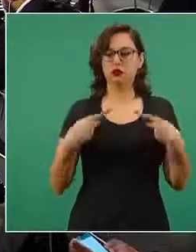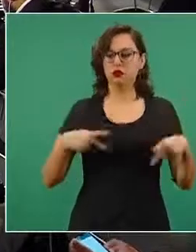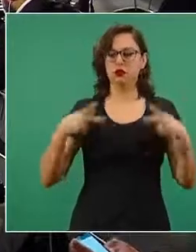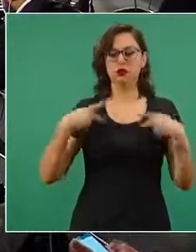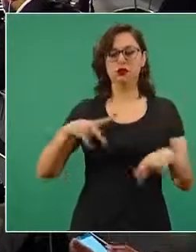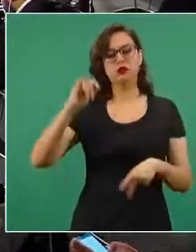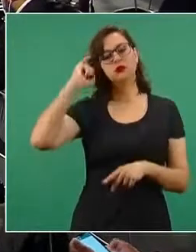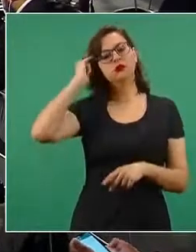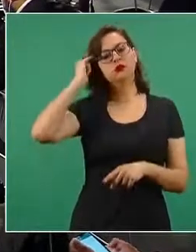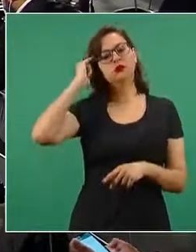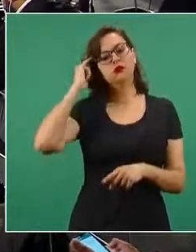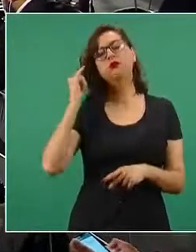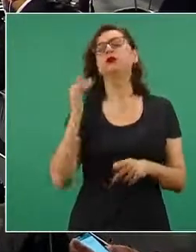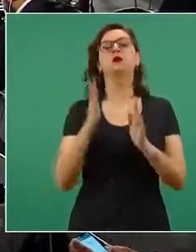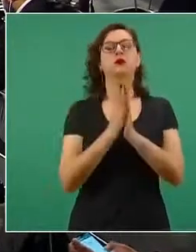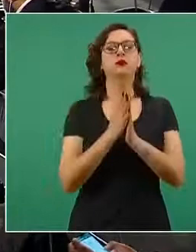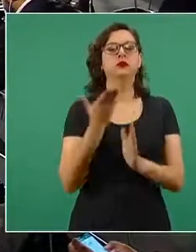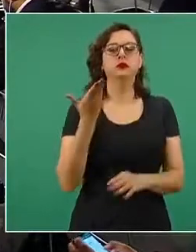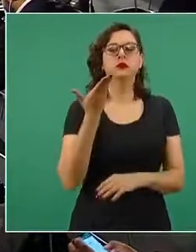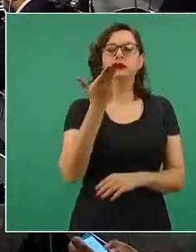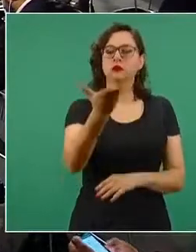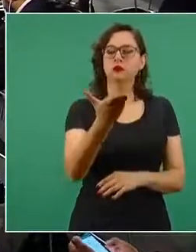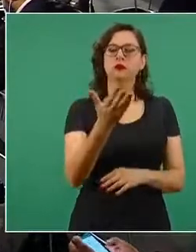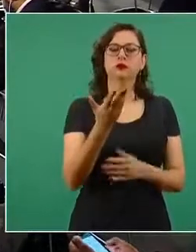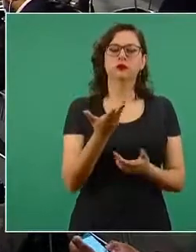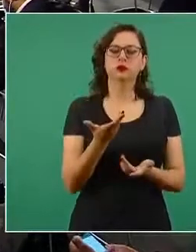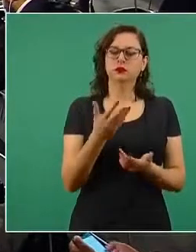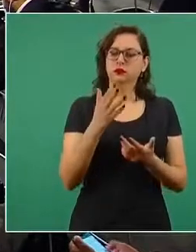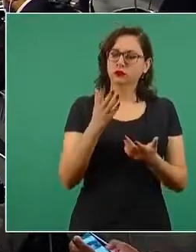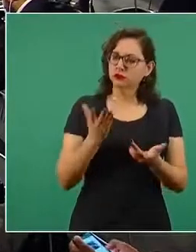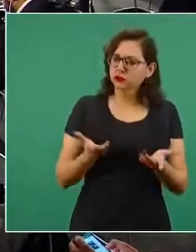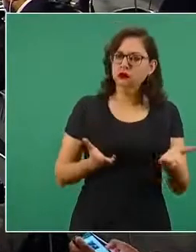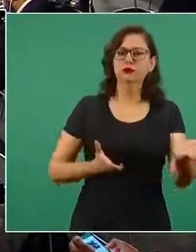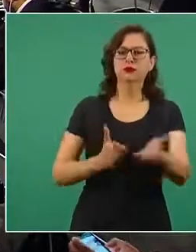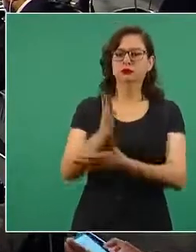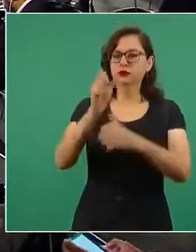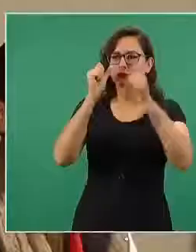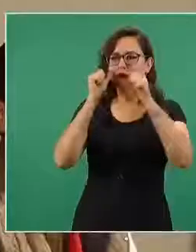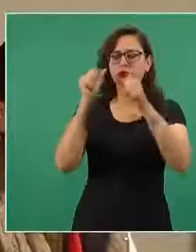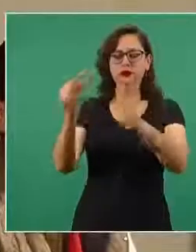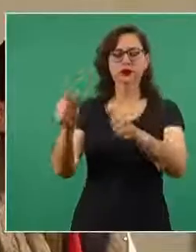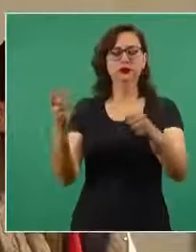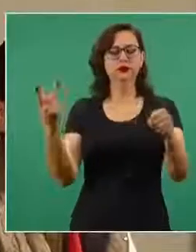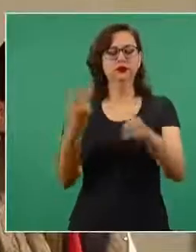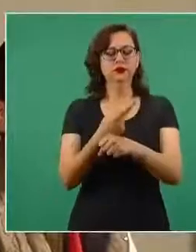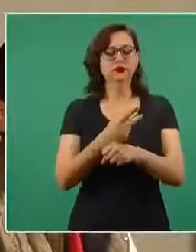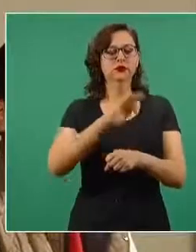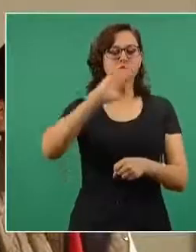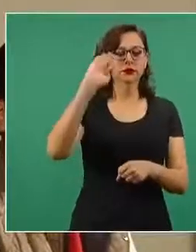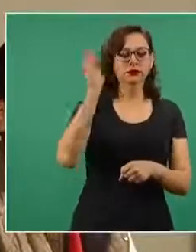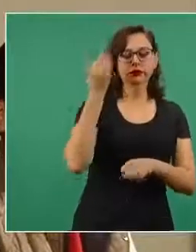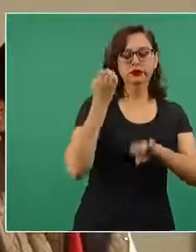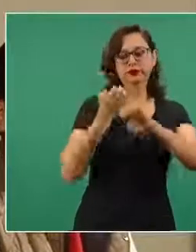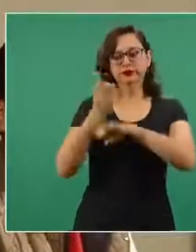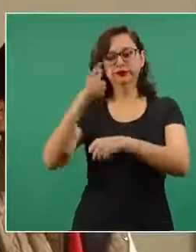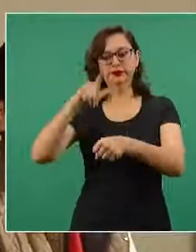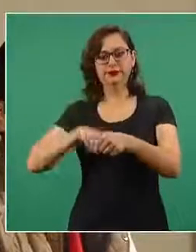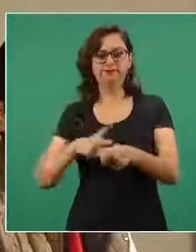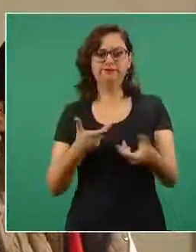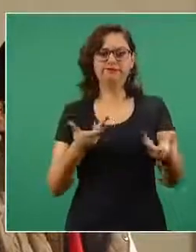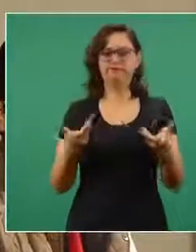que intervenga usted con todo el respeto por ser un asunto que se combina entre lo federal y lo local, con